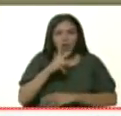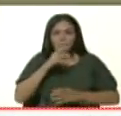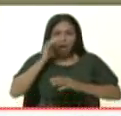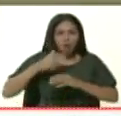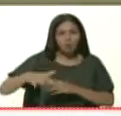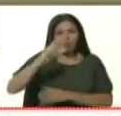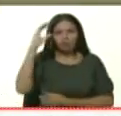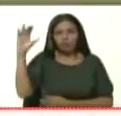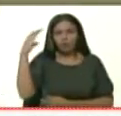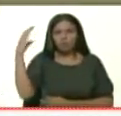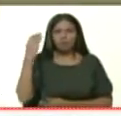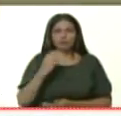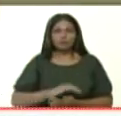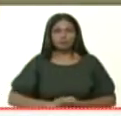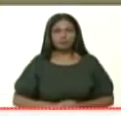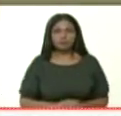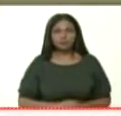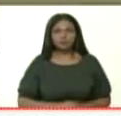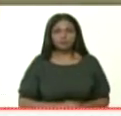de Colombia.